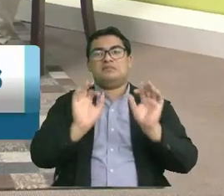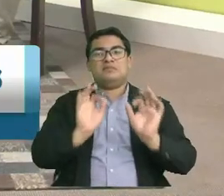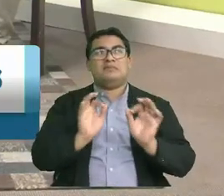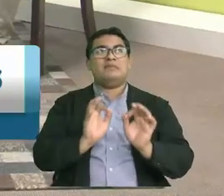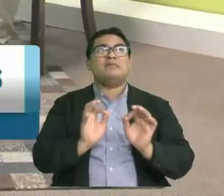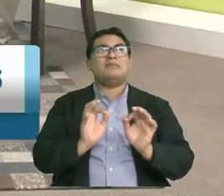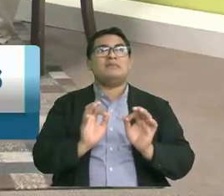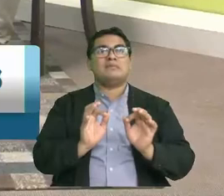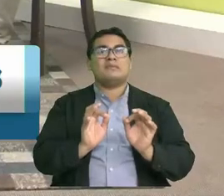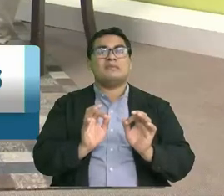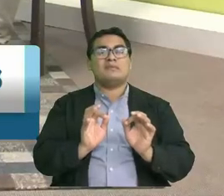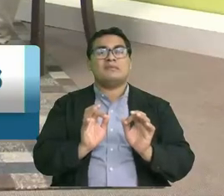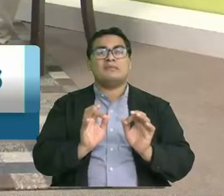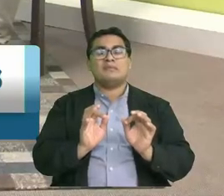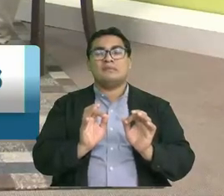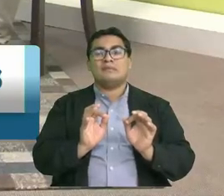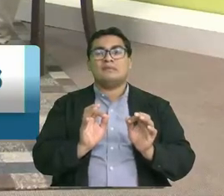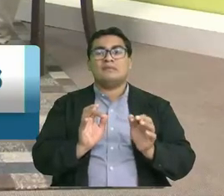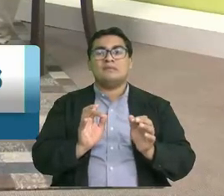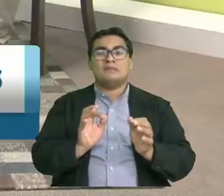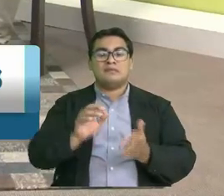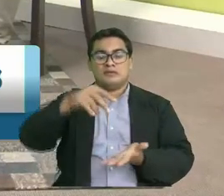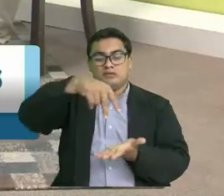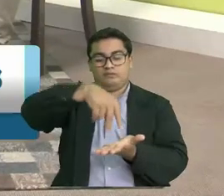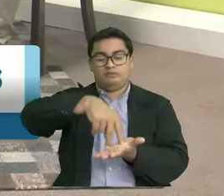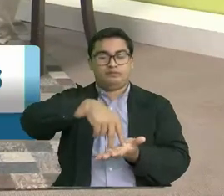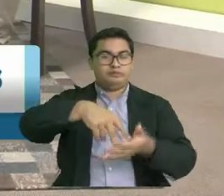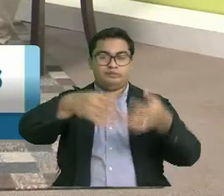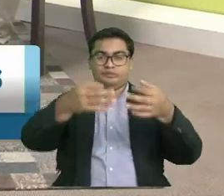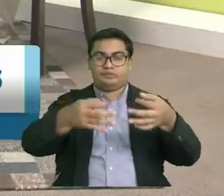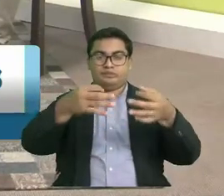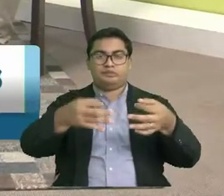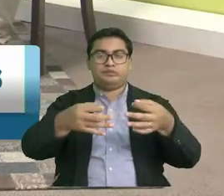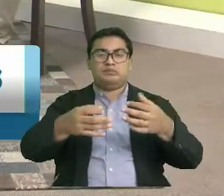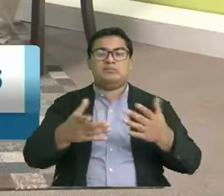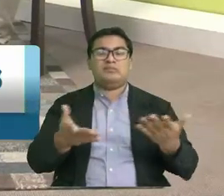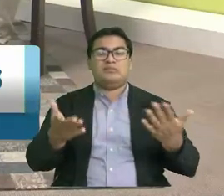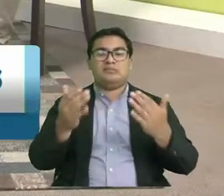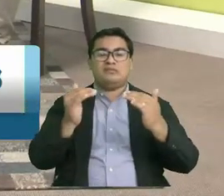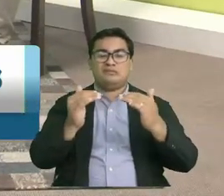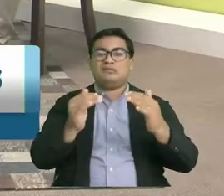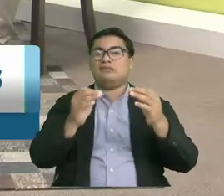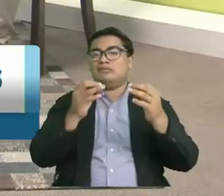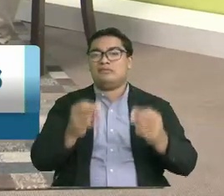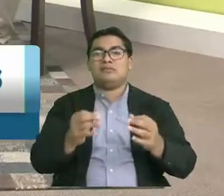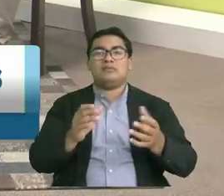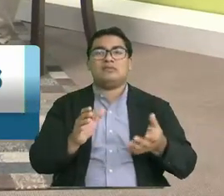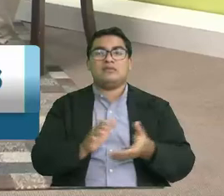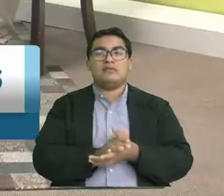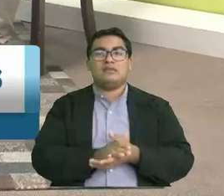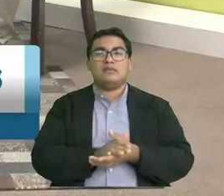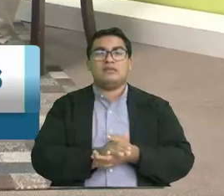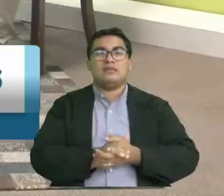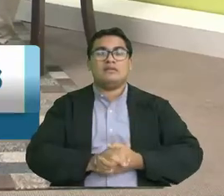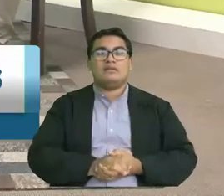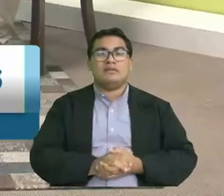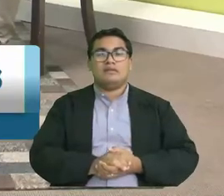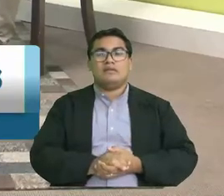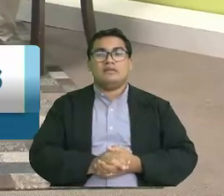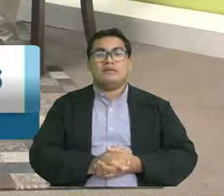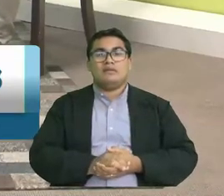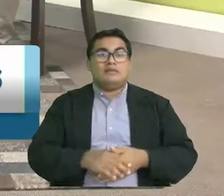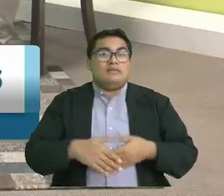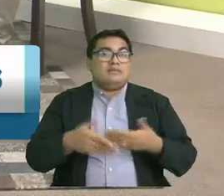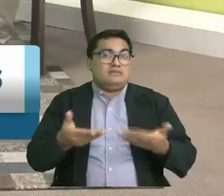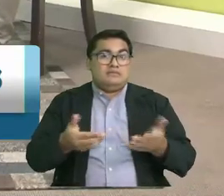de la marcha, y te da el equilibrio adecuado y lo es mecánico y anatómico adecuado de todo el miembro inferior. Entonces,